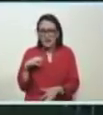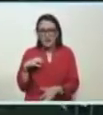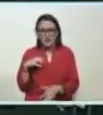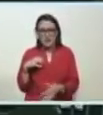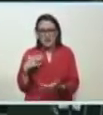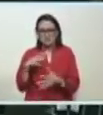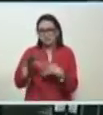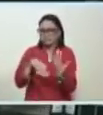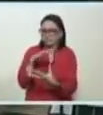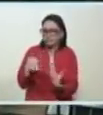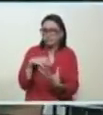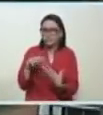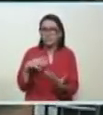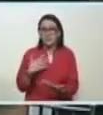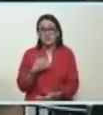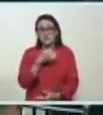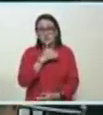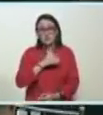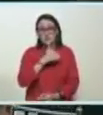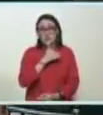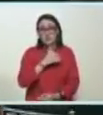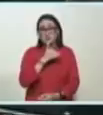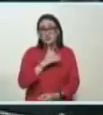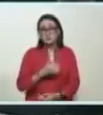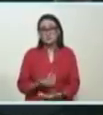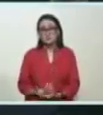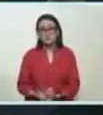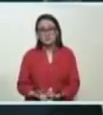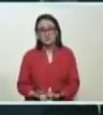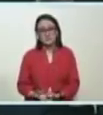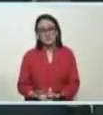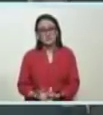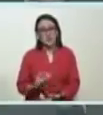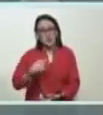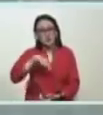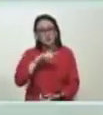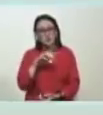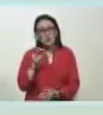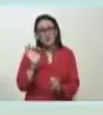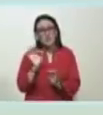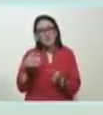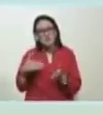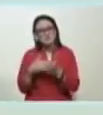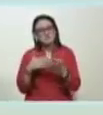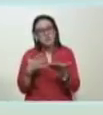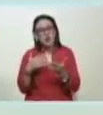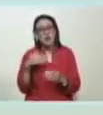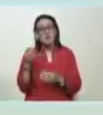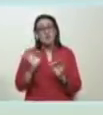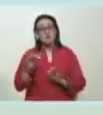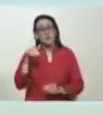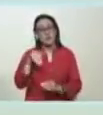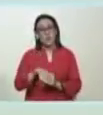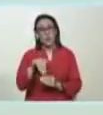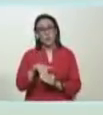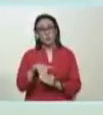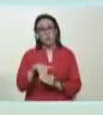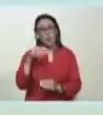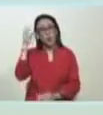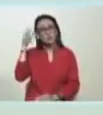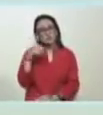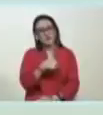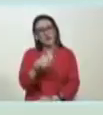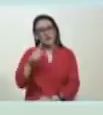modalidades de la guerra no convencional con una sola arma, el voto popular, la conciencia